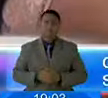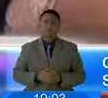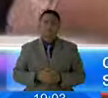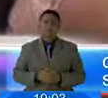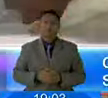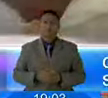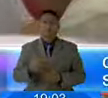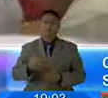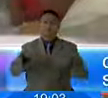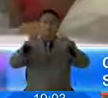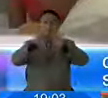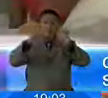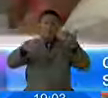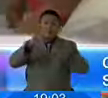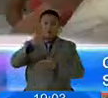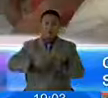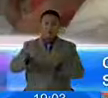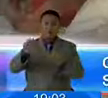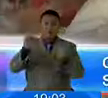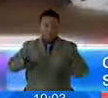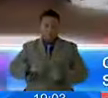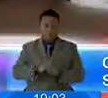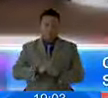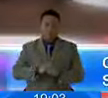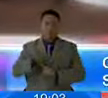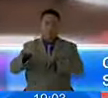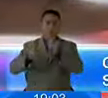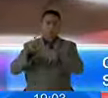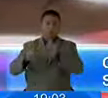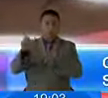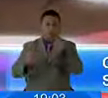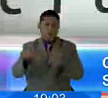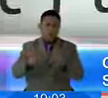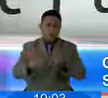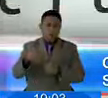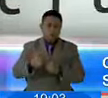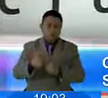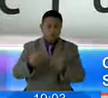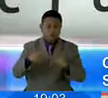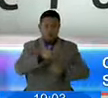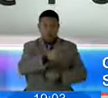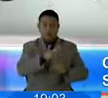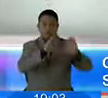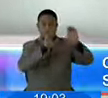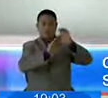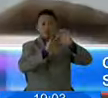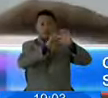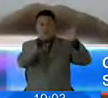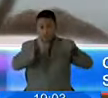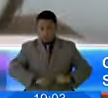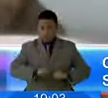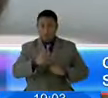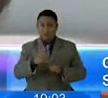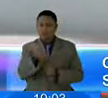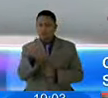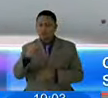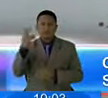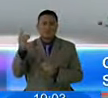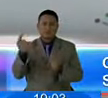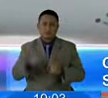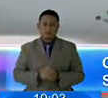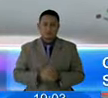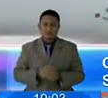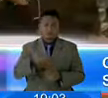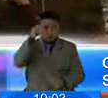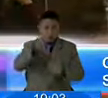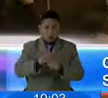las empresas calificadas podrán realizar exit polls y Participación Ciudadana está autorizada para realizar conteo rápido. Se recuerda que las